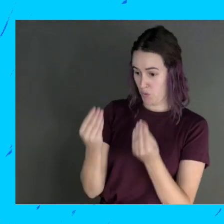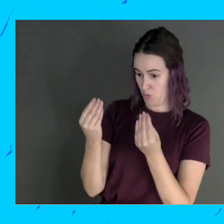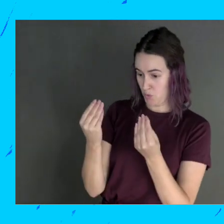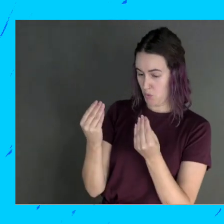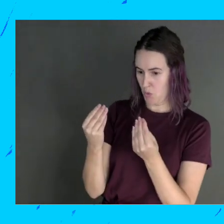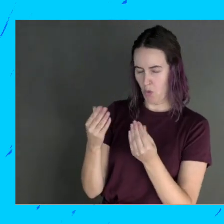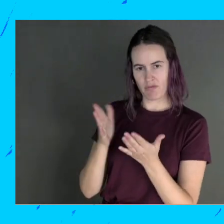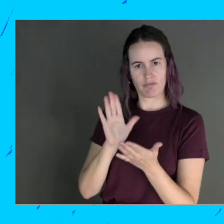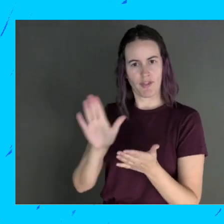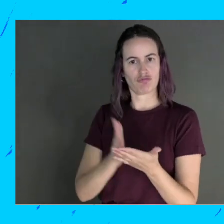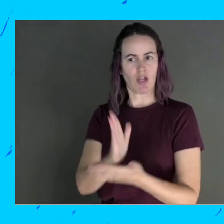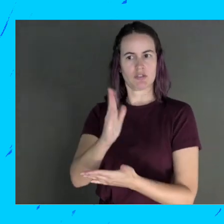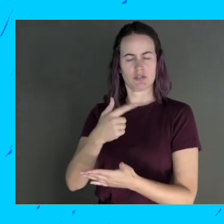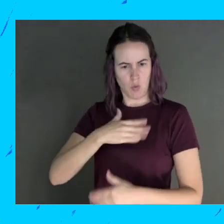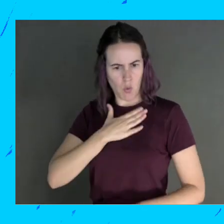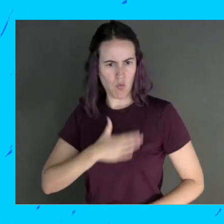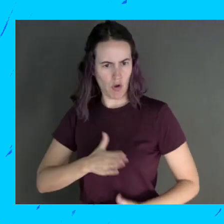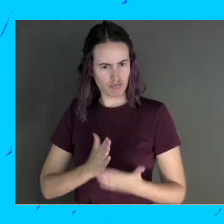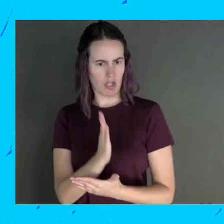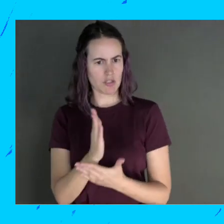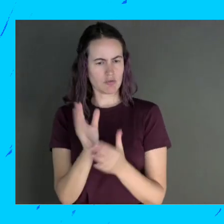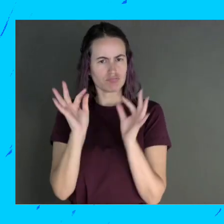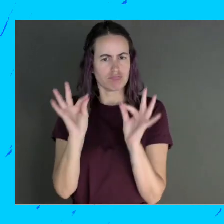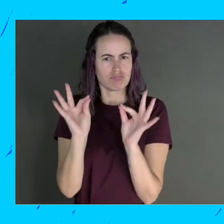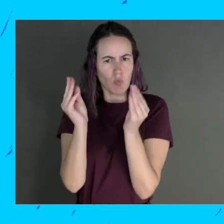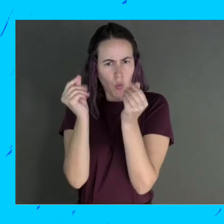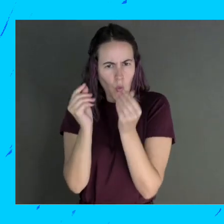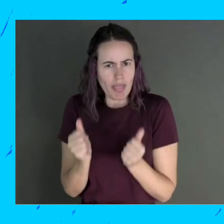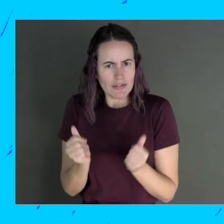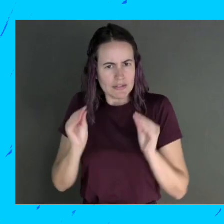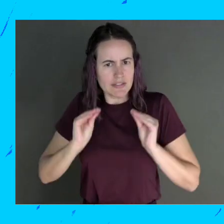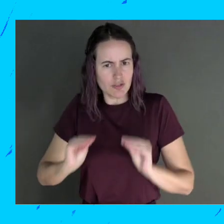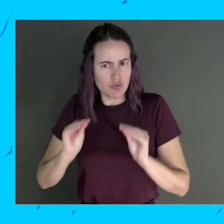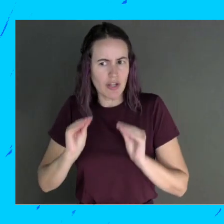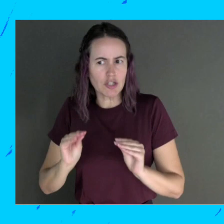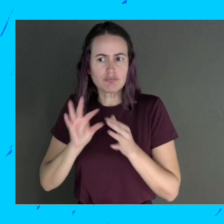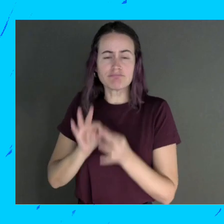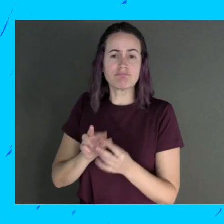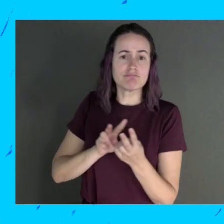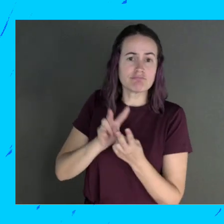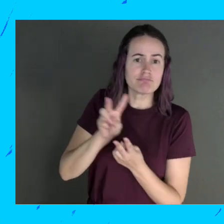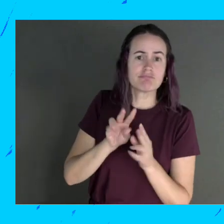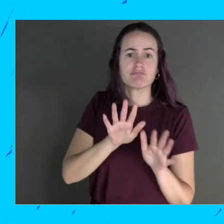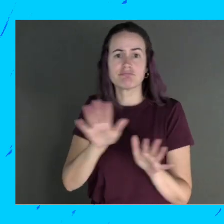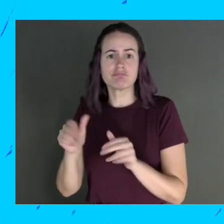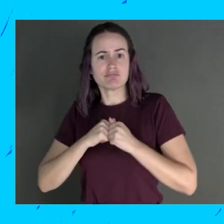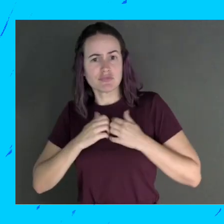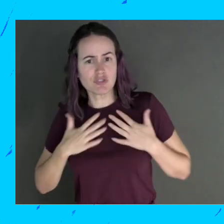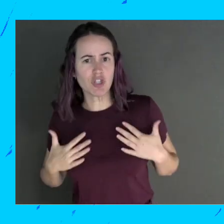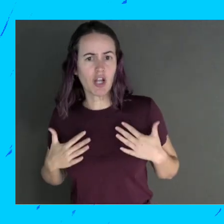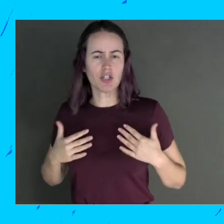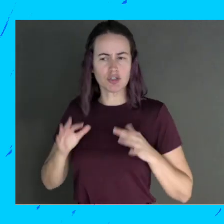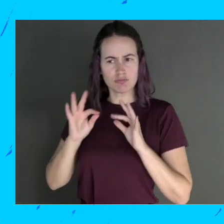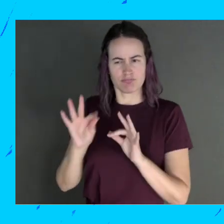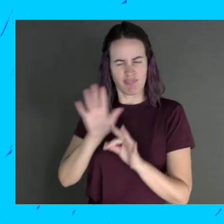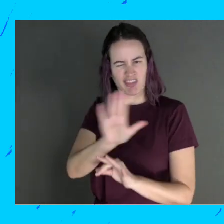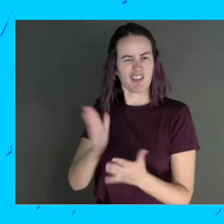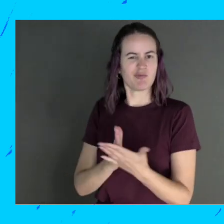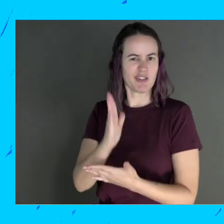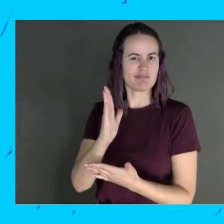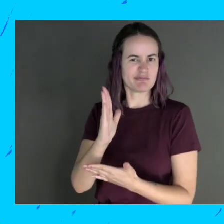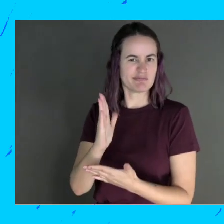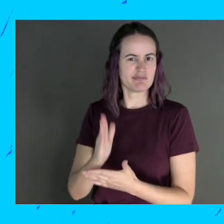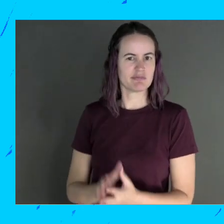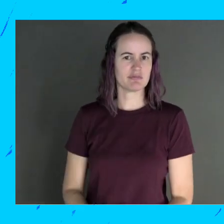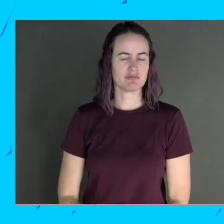educación sexual para que puedan tener realmente educación sexual completa de